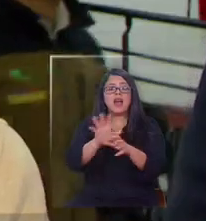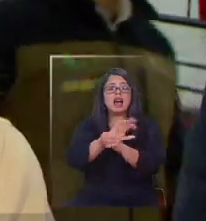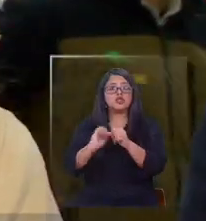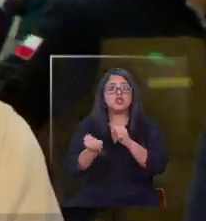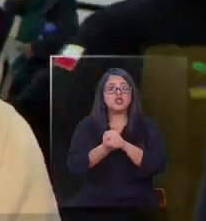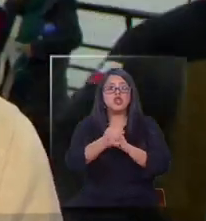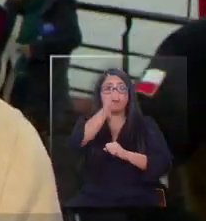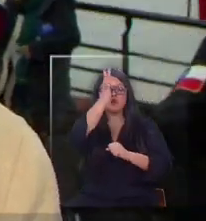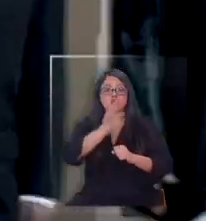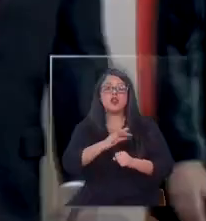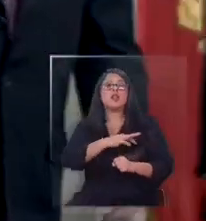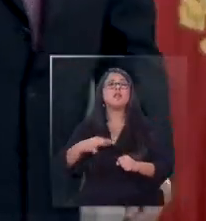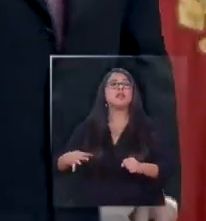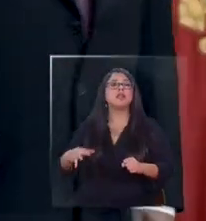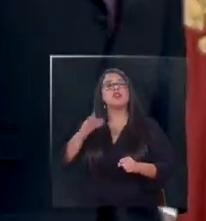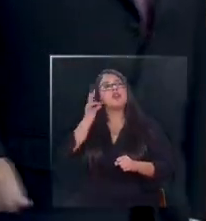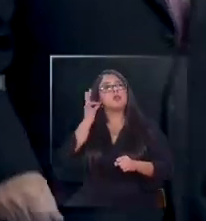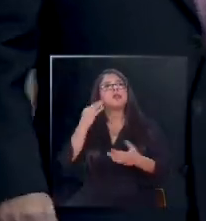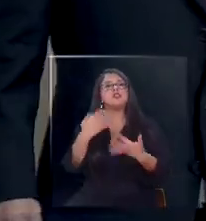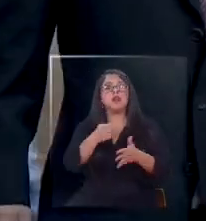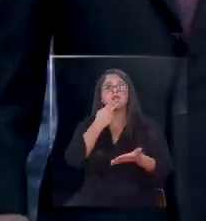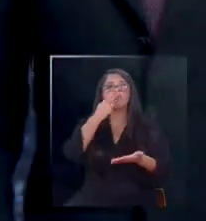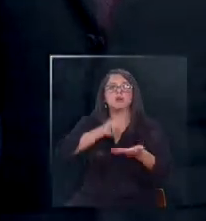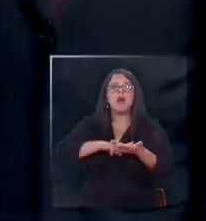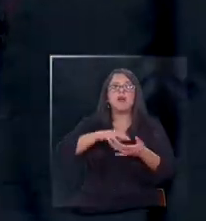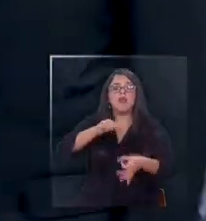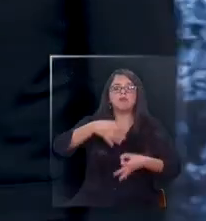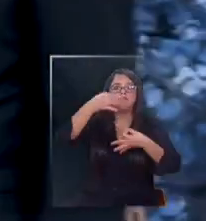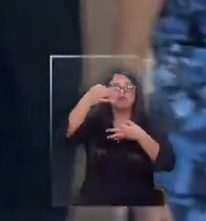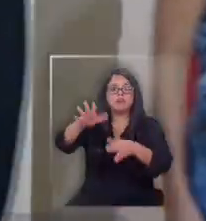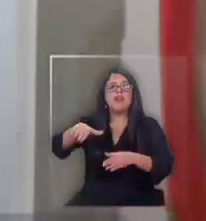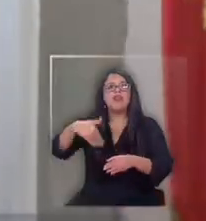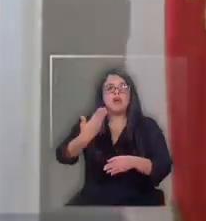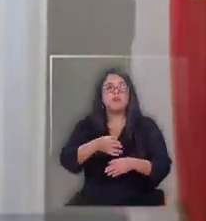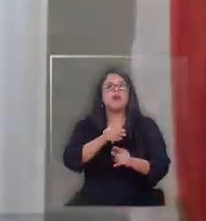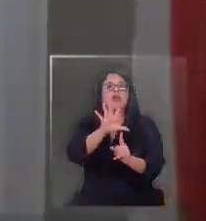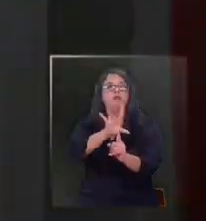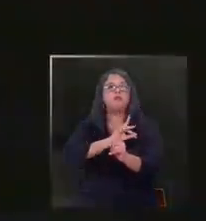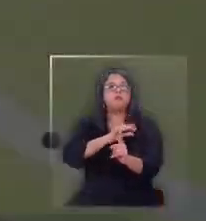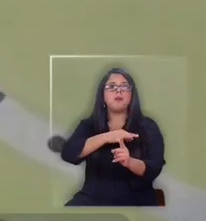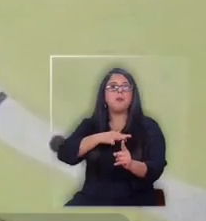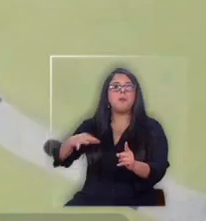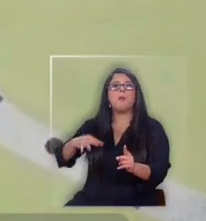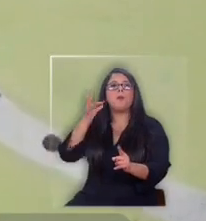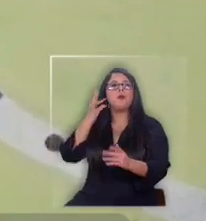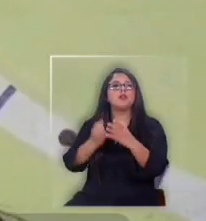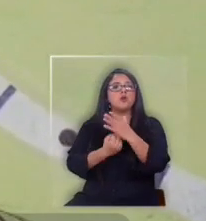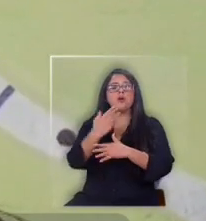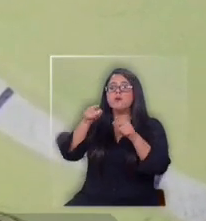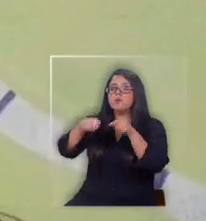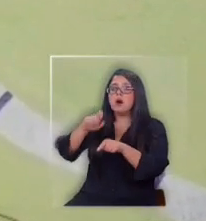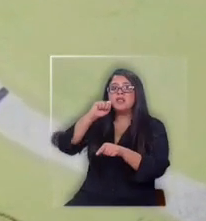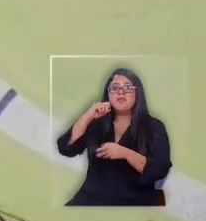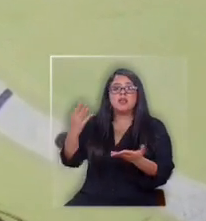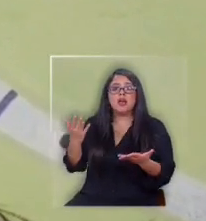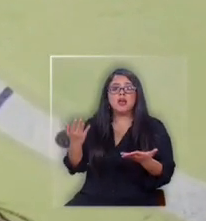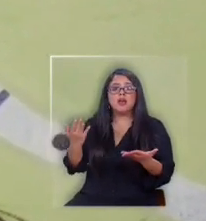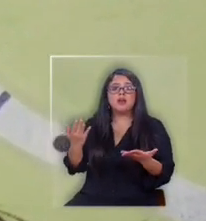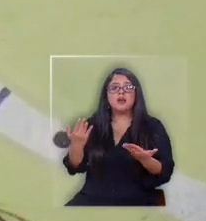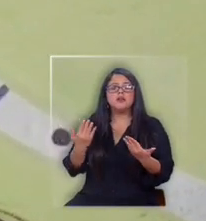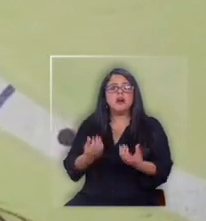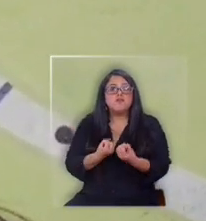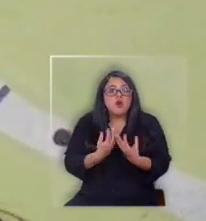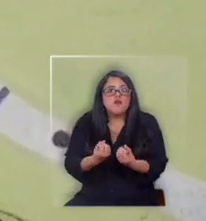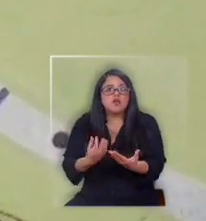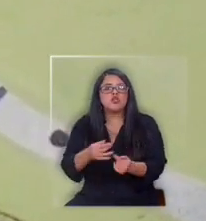del Ministerio de la Mujer envió esta declaración tras el nombramiento de la ministra Santelices. Nos parece que esta es una provocación que una